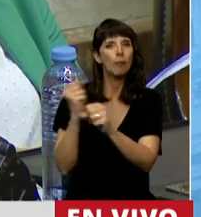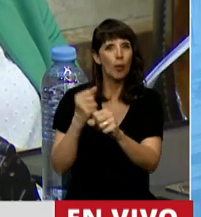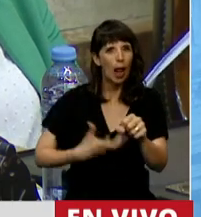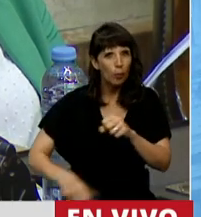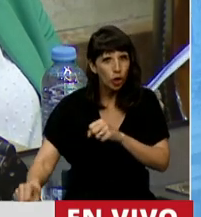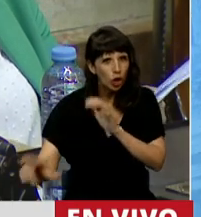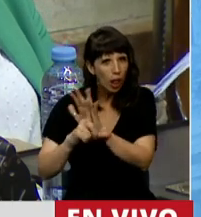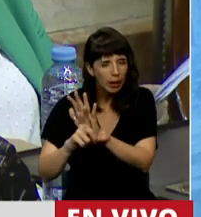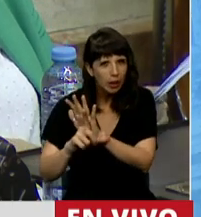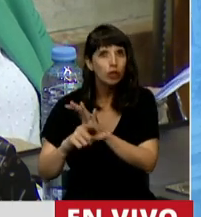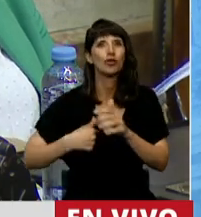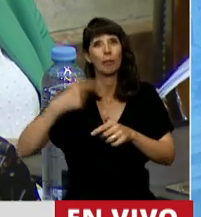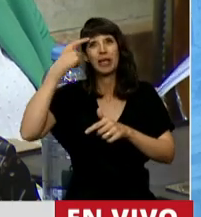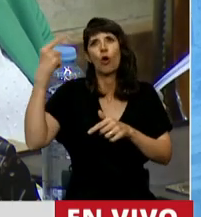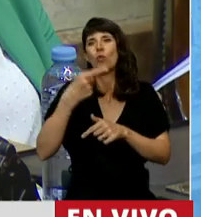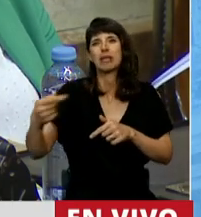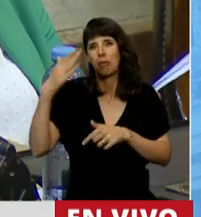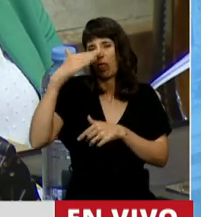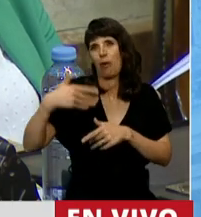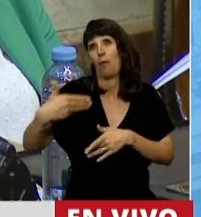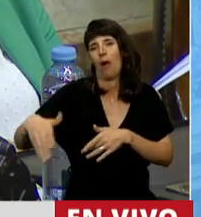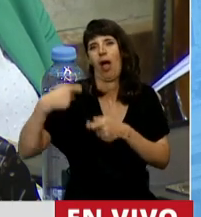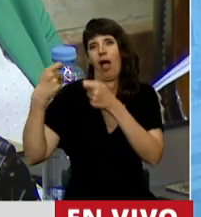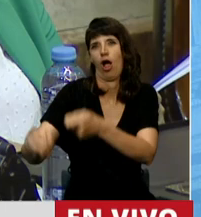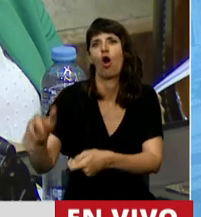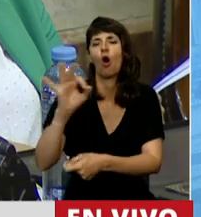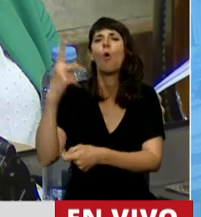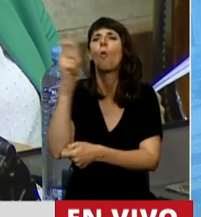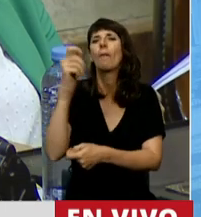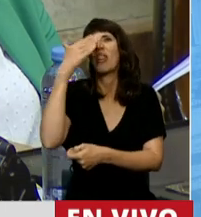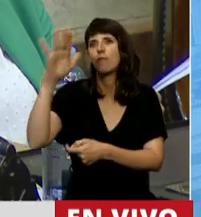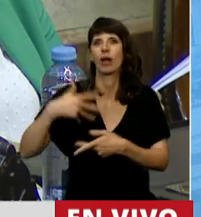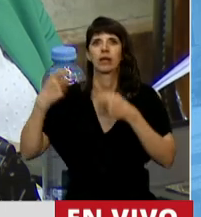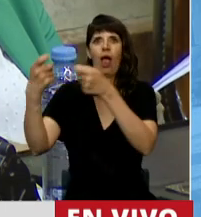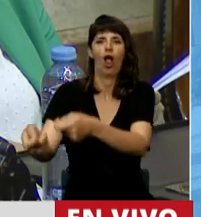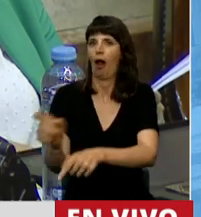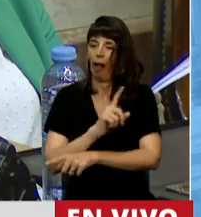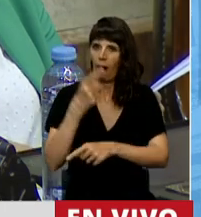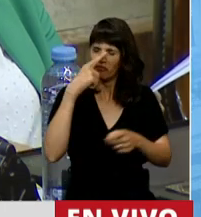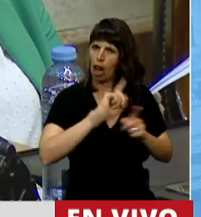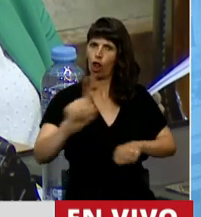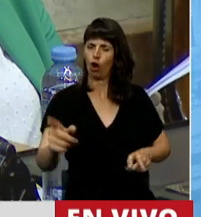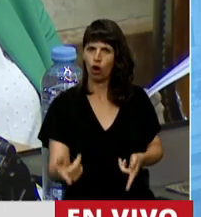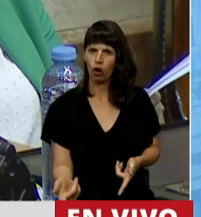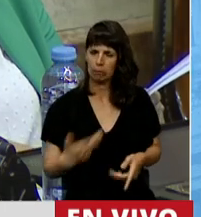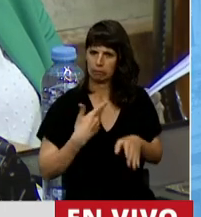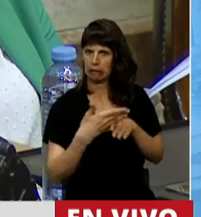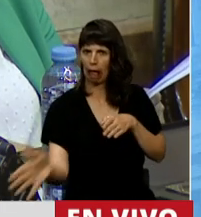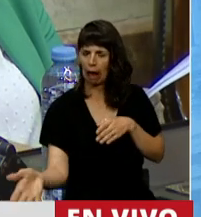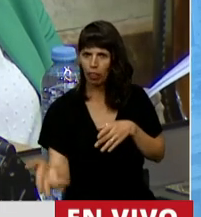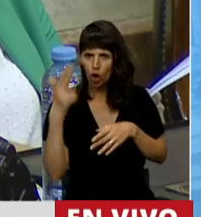envíe a la próxima semana o en el próximo mes. Y no, pasaron más